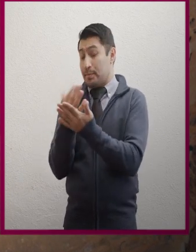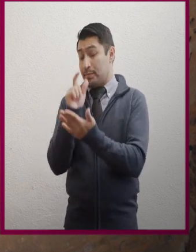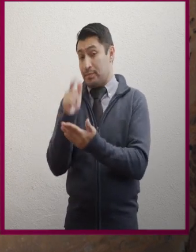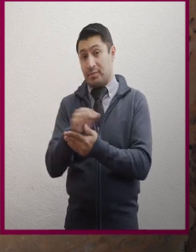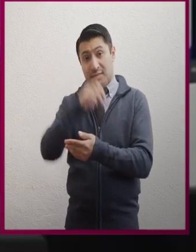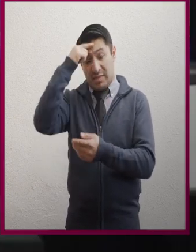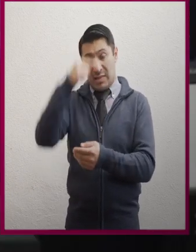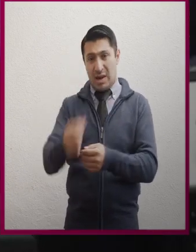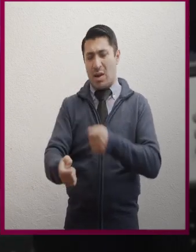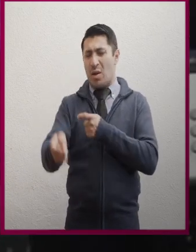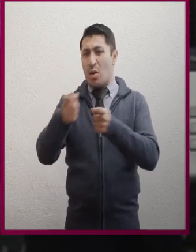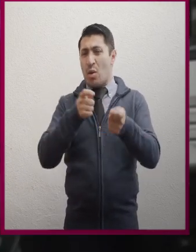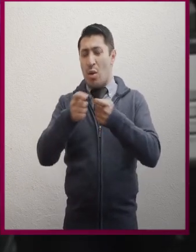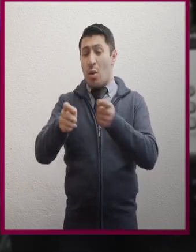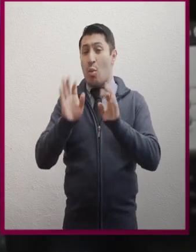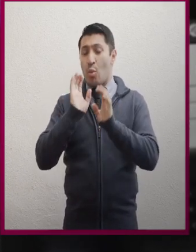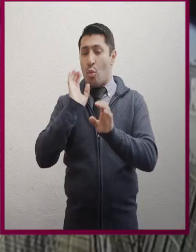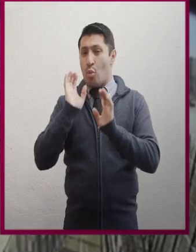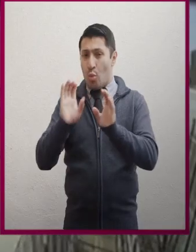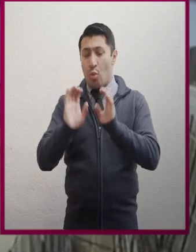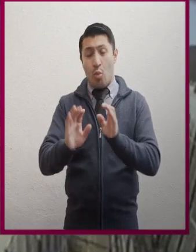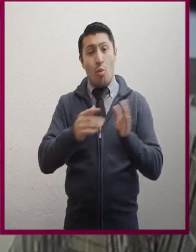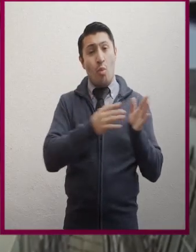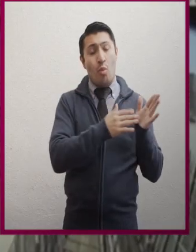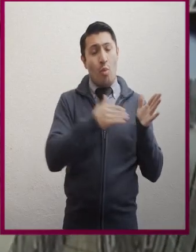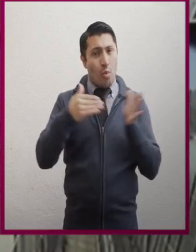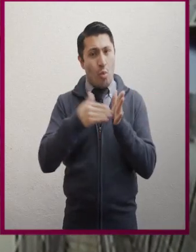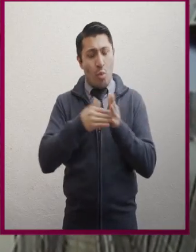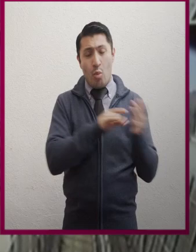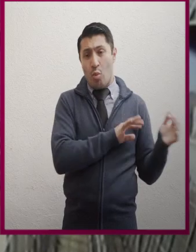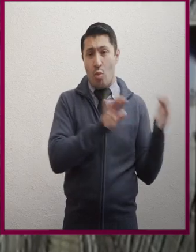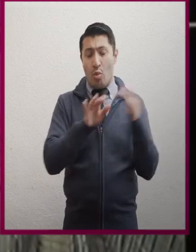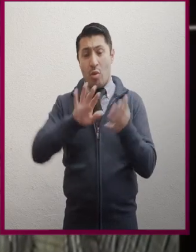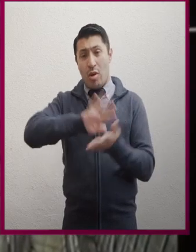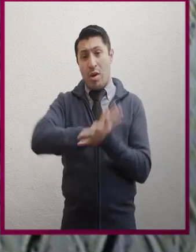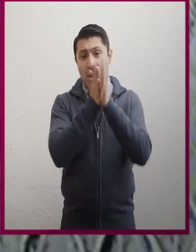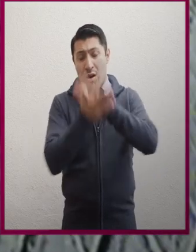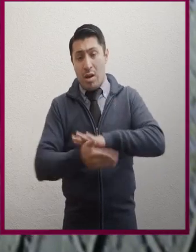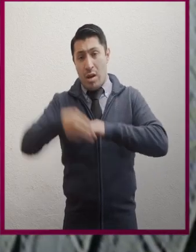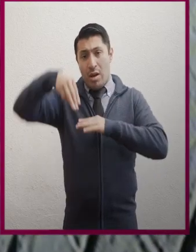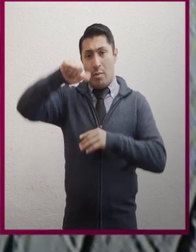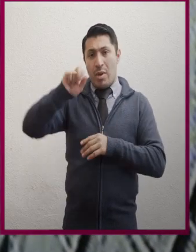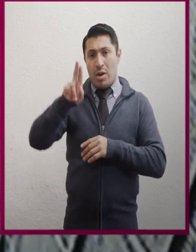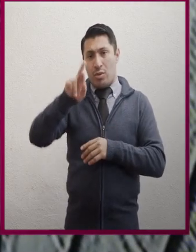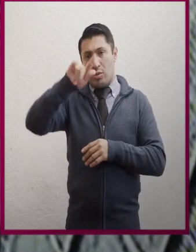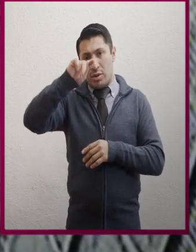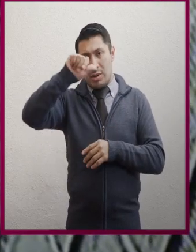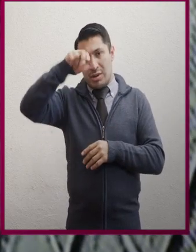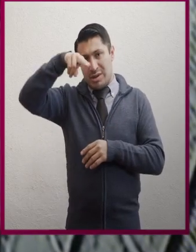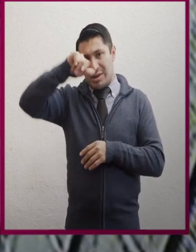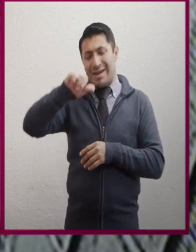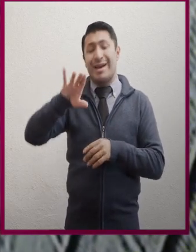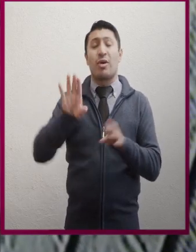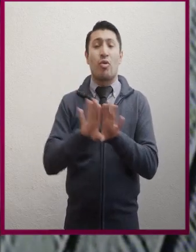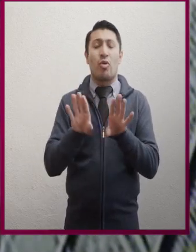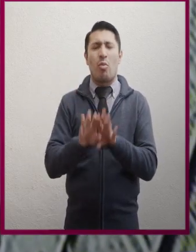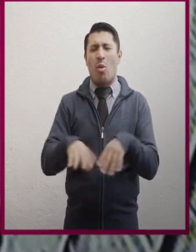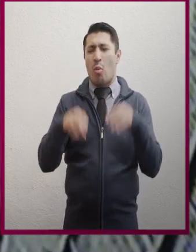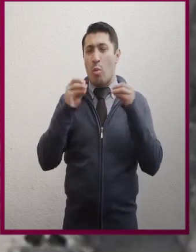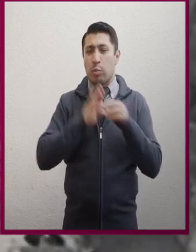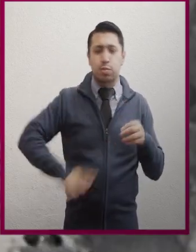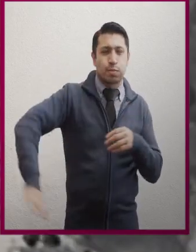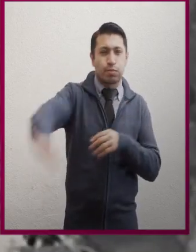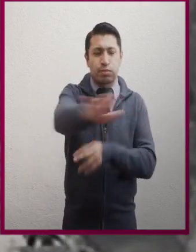tránsito, haya reforzado sus medidas para interceptar migrantes ha convertido a Mauritania en una especie de